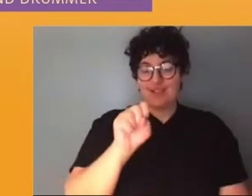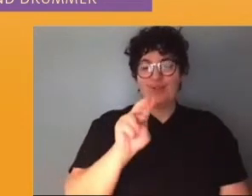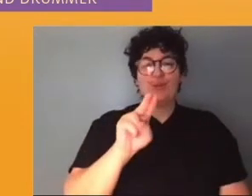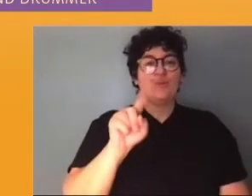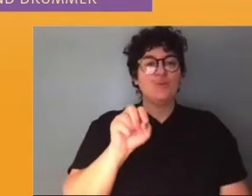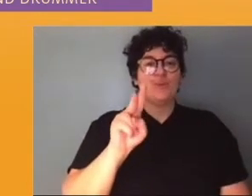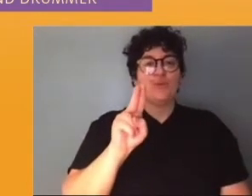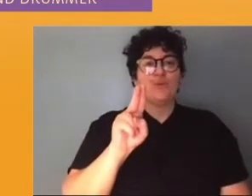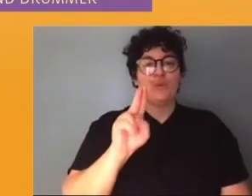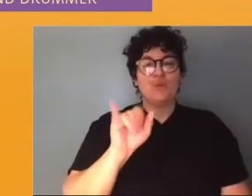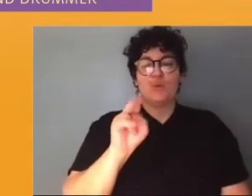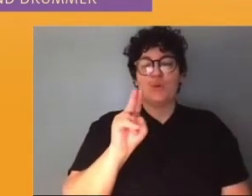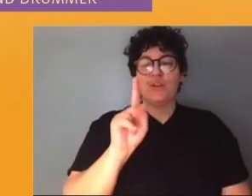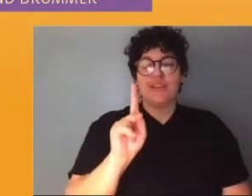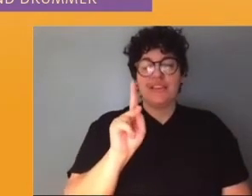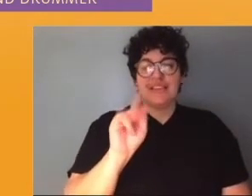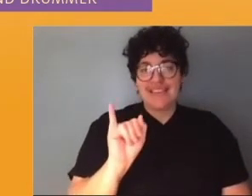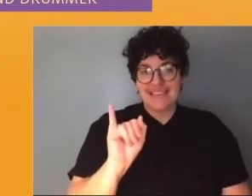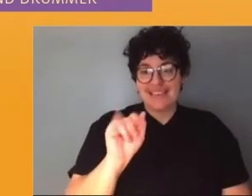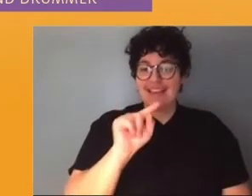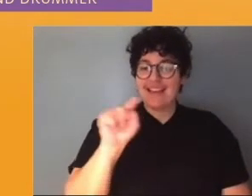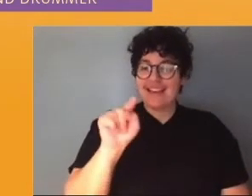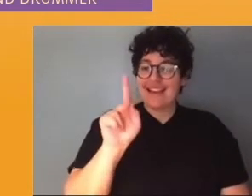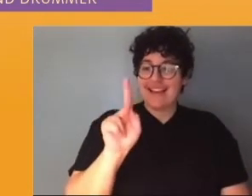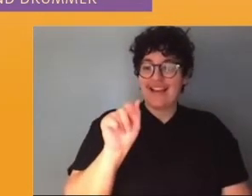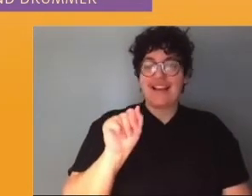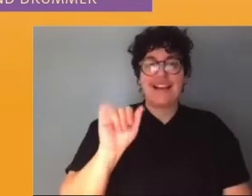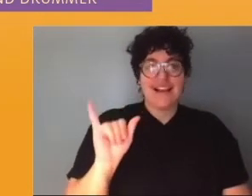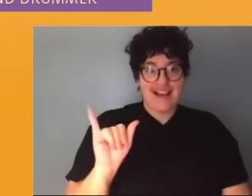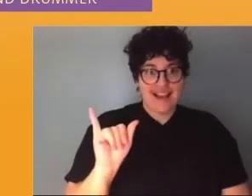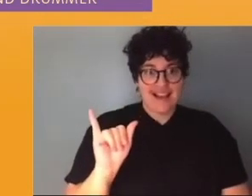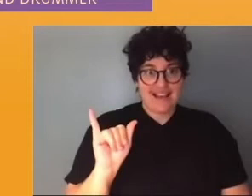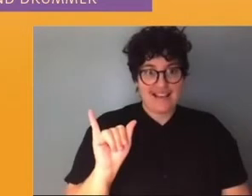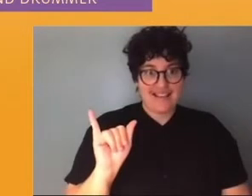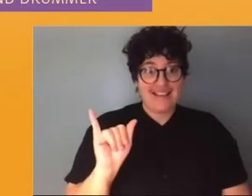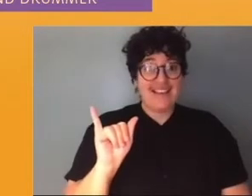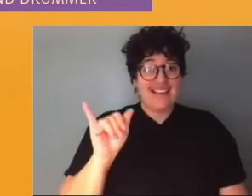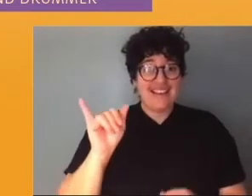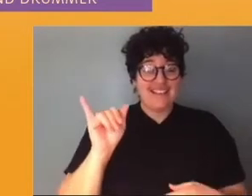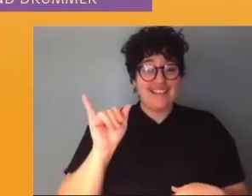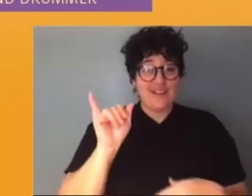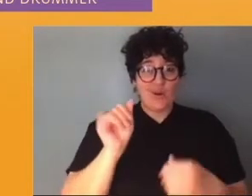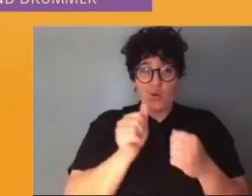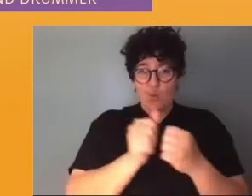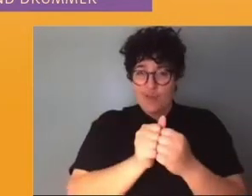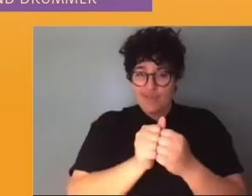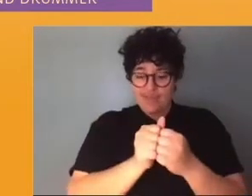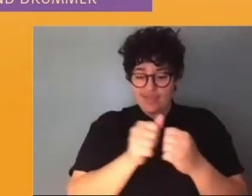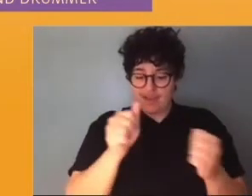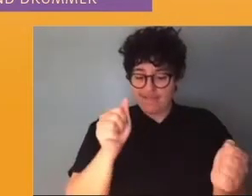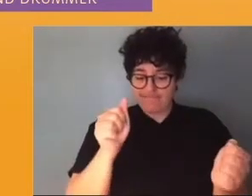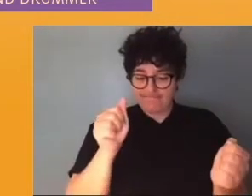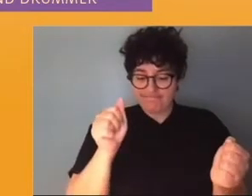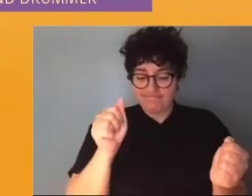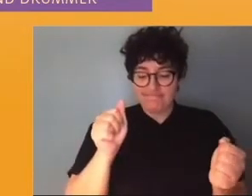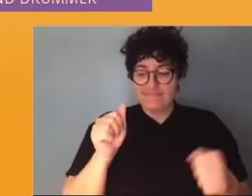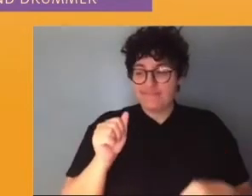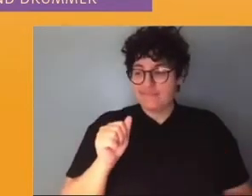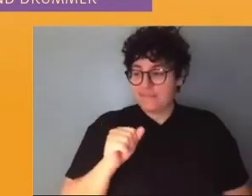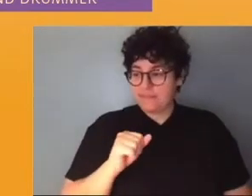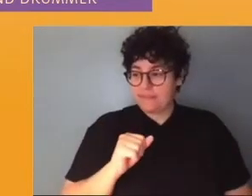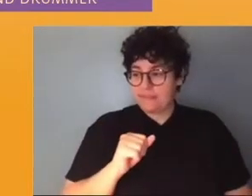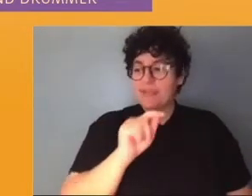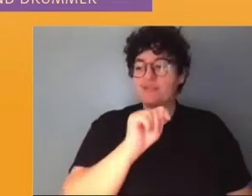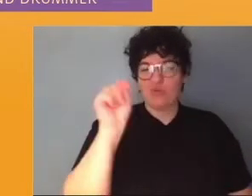fundé una escuela de baile que se llama Suzuyuki Kai. Desde entonces,